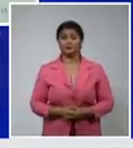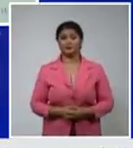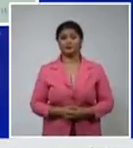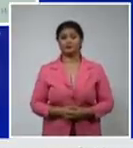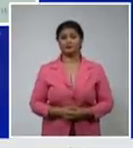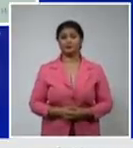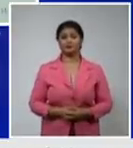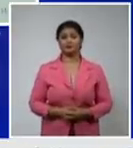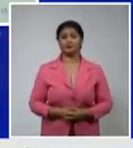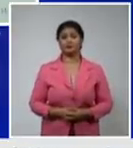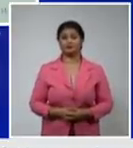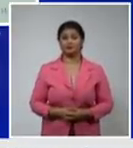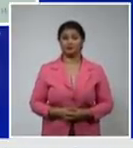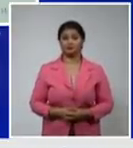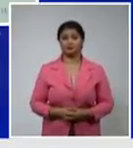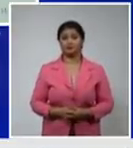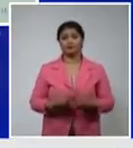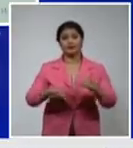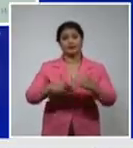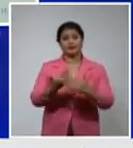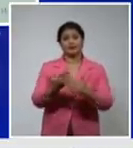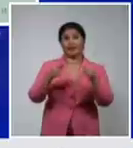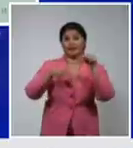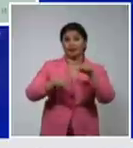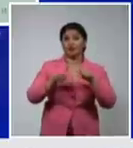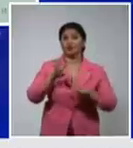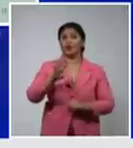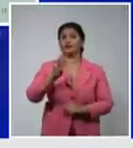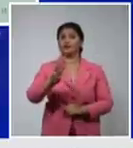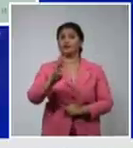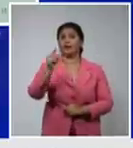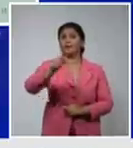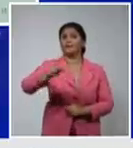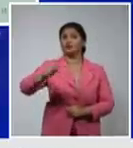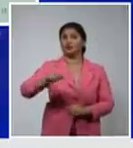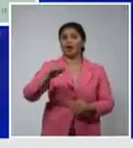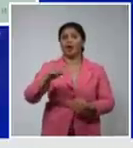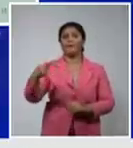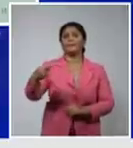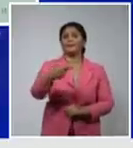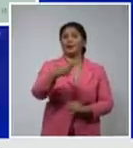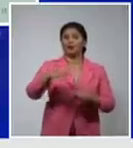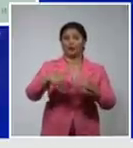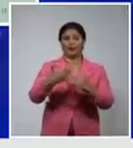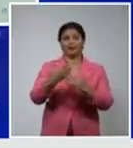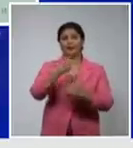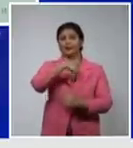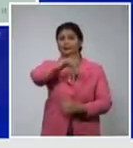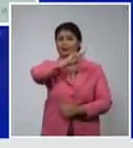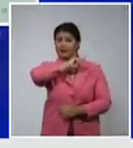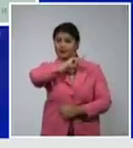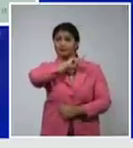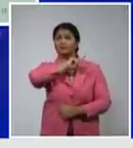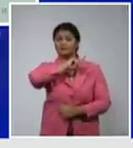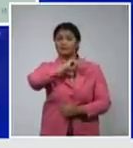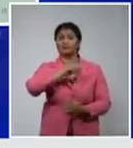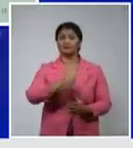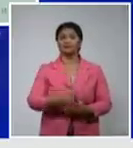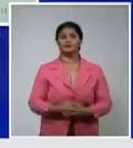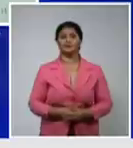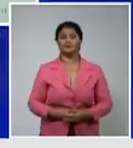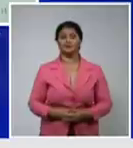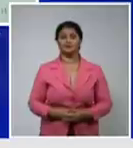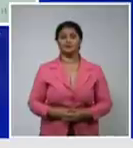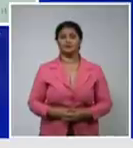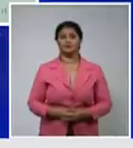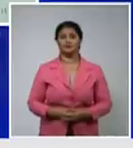aunque pudiéramos decir que son 43 casos menos que la jornada anterior. Y como ya hemos venido expresando,